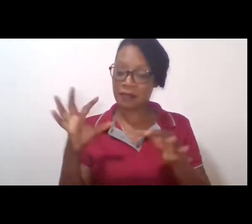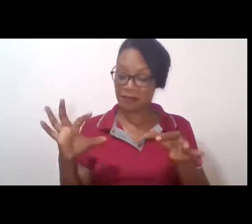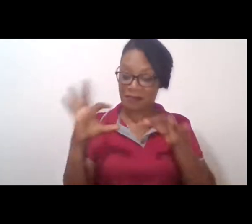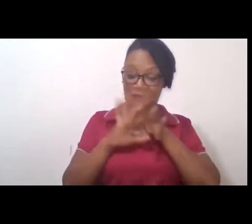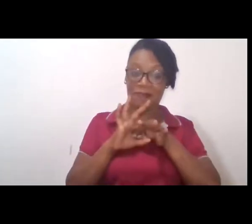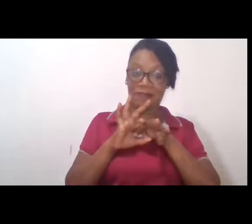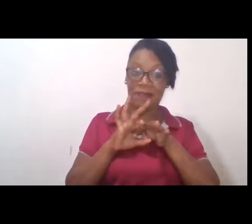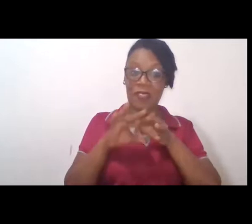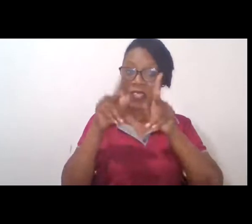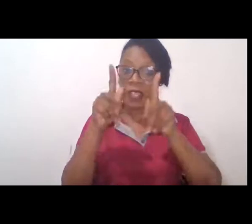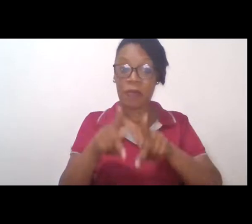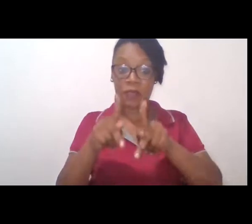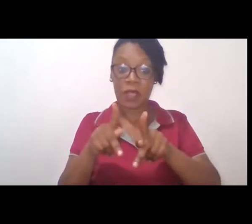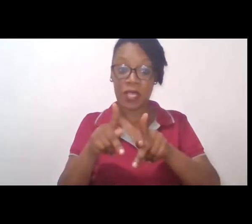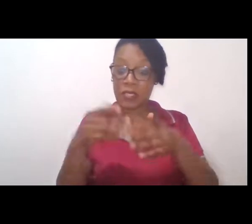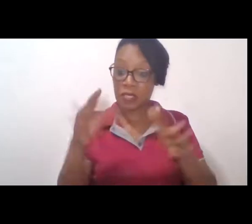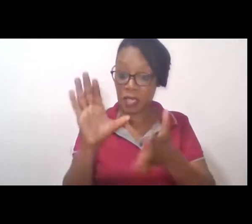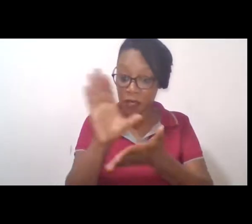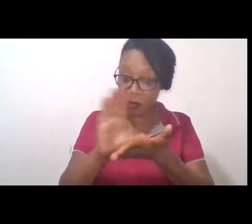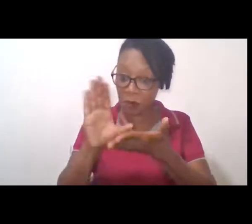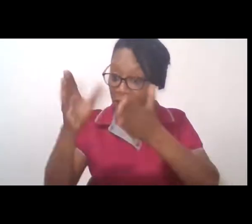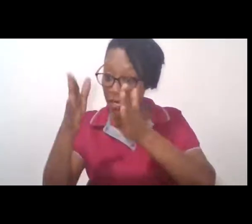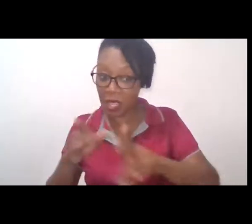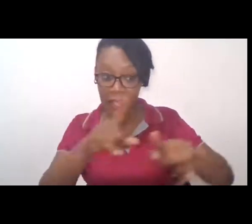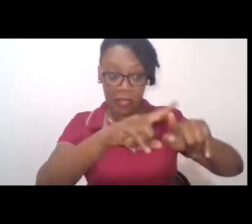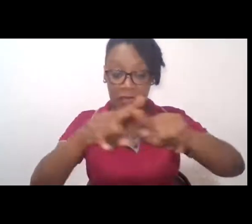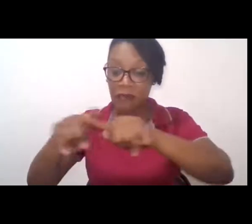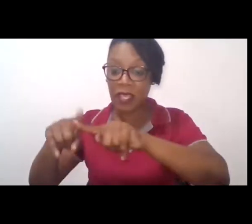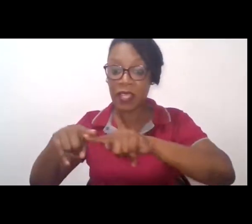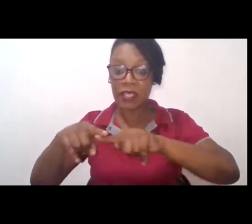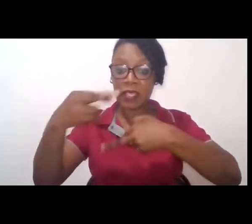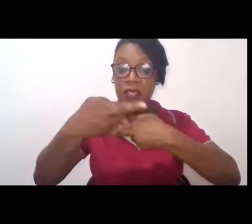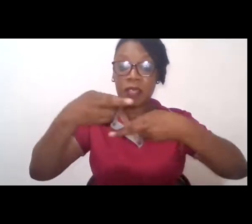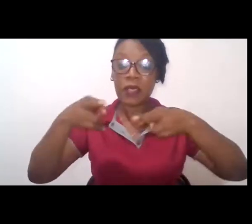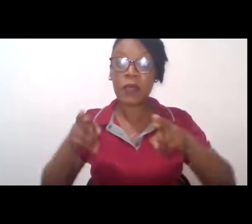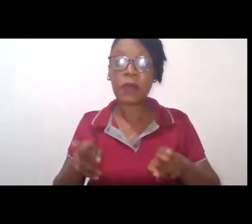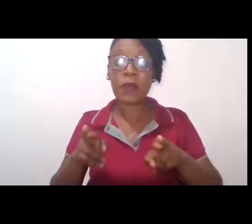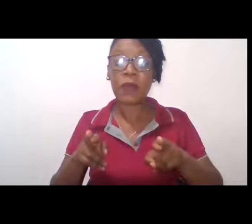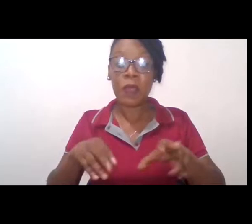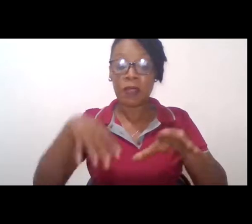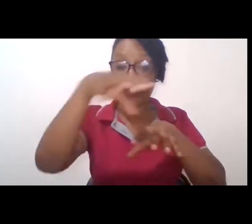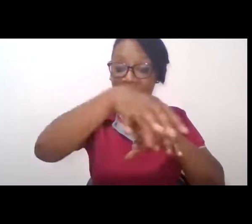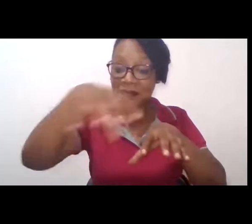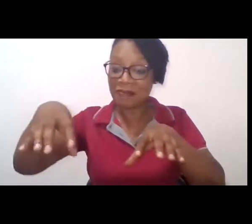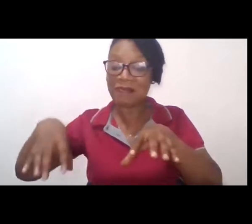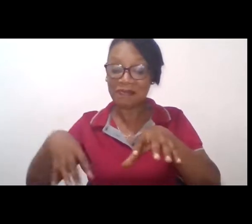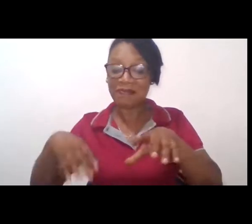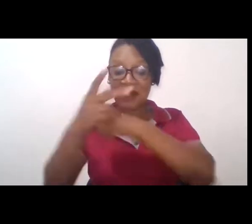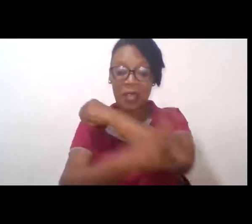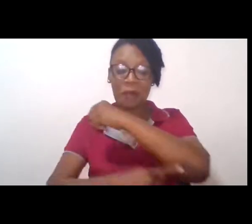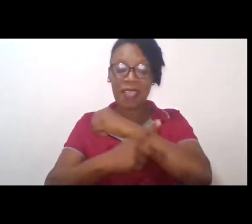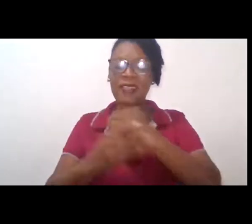de personas colegiadas desde diferentes regiones del país, a quienes desde ya agradecemos su